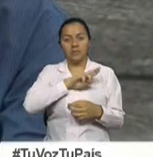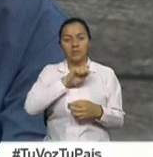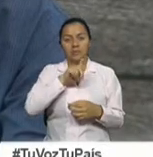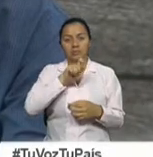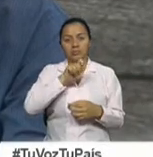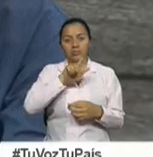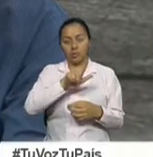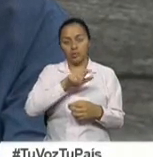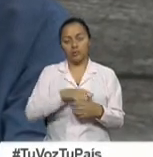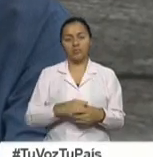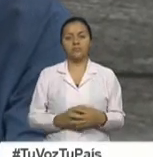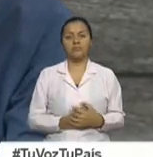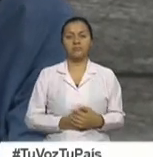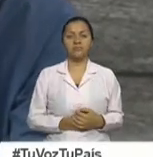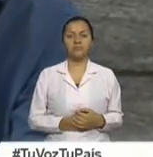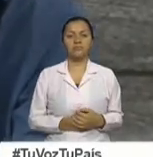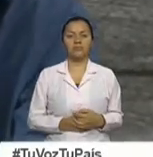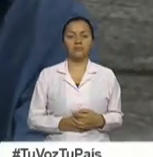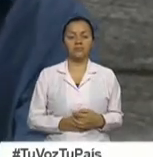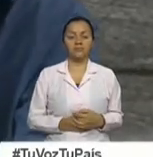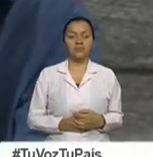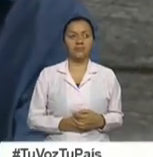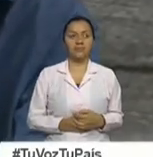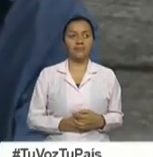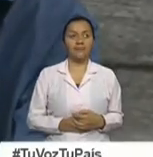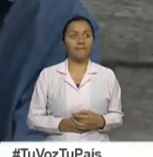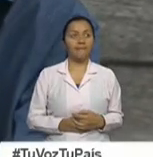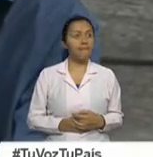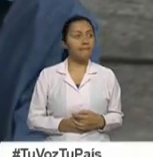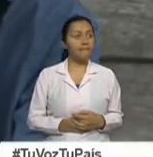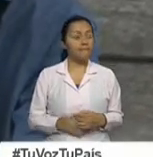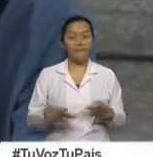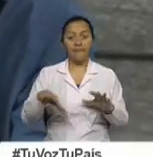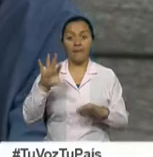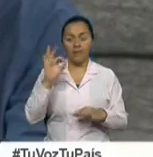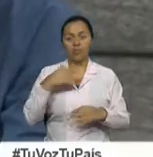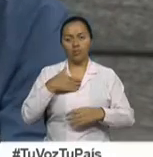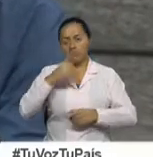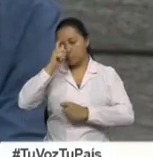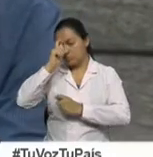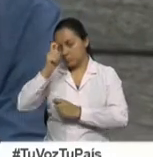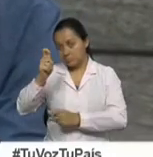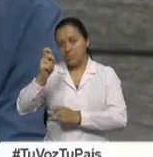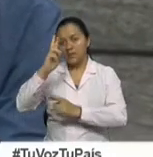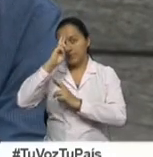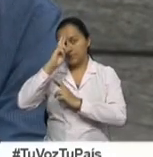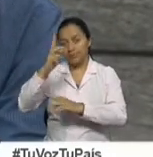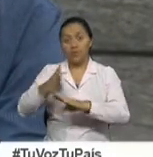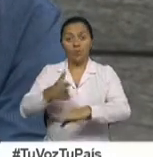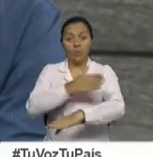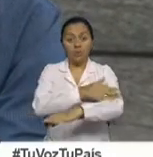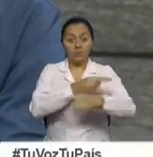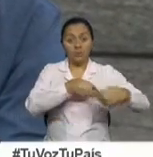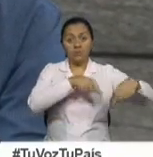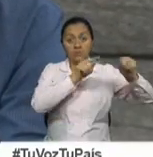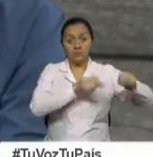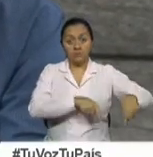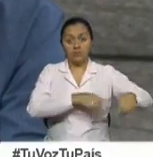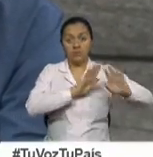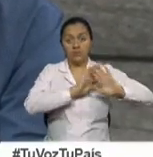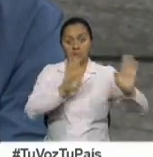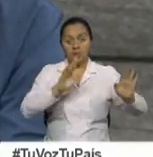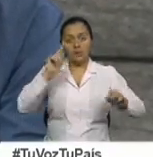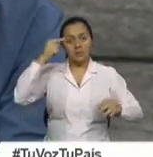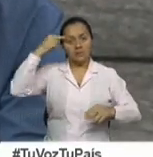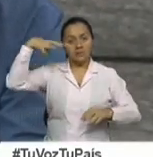Petrosud Petrovía de Argentina. He ratificado el respeto irrestricto a los términos contractuales suscritos con